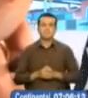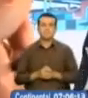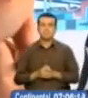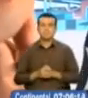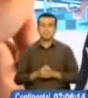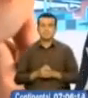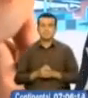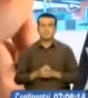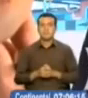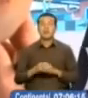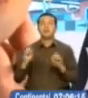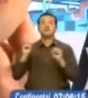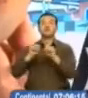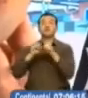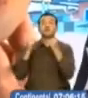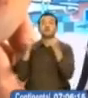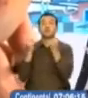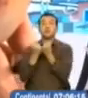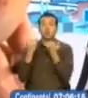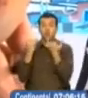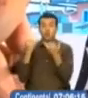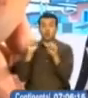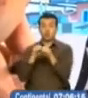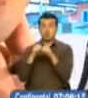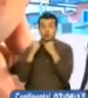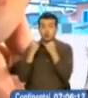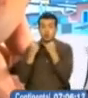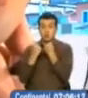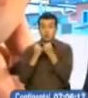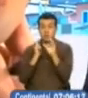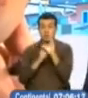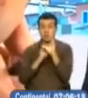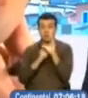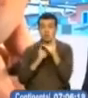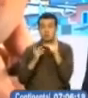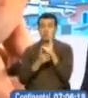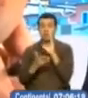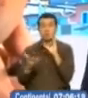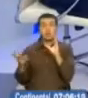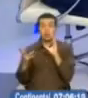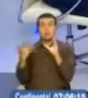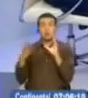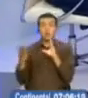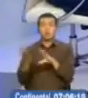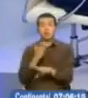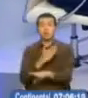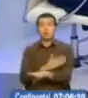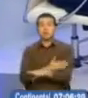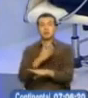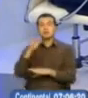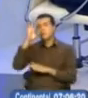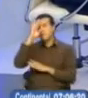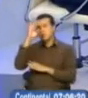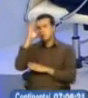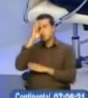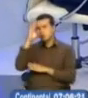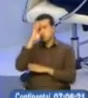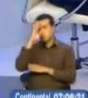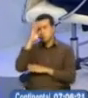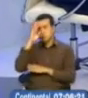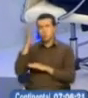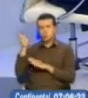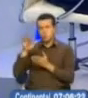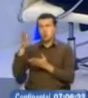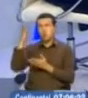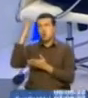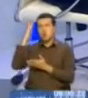la forma que tiene la sociedad capitalista contemporánea radica en algo que lo señalaba mucho este filósofo y sociólogo que falleció hace